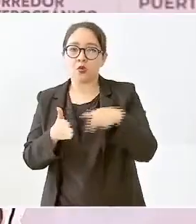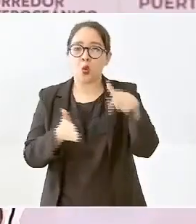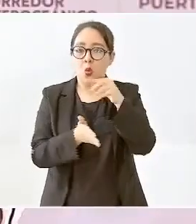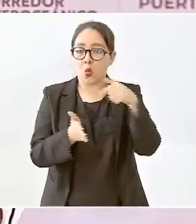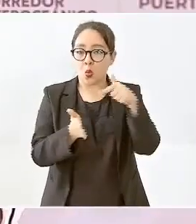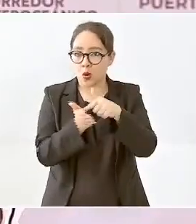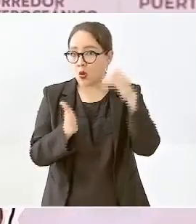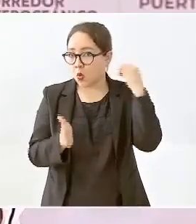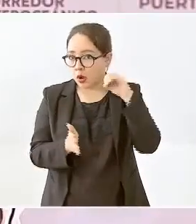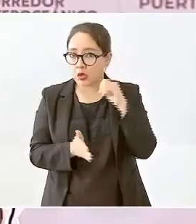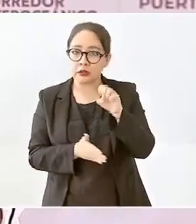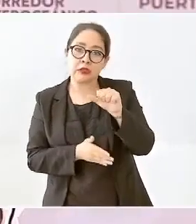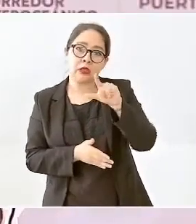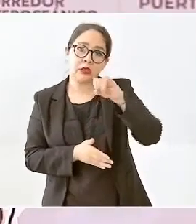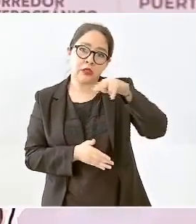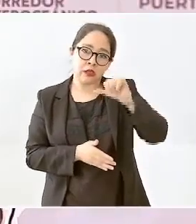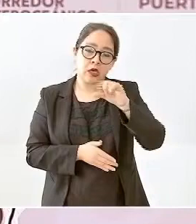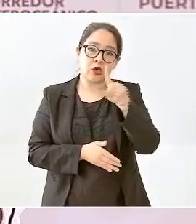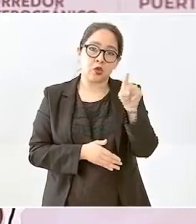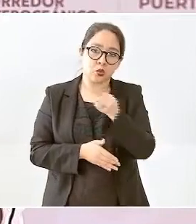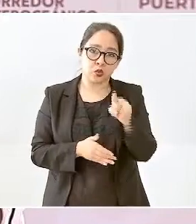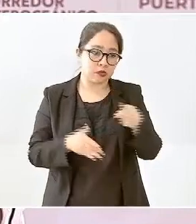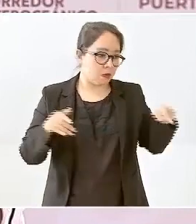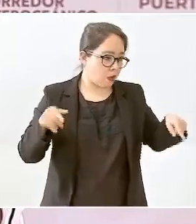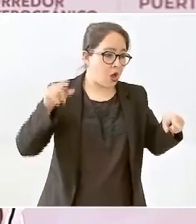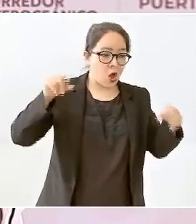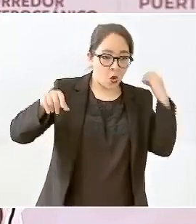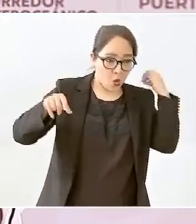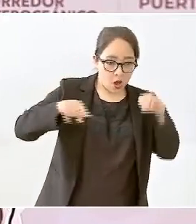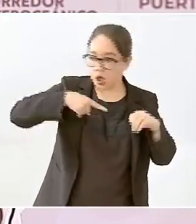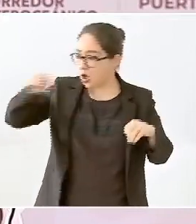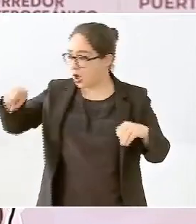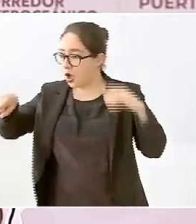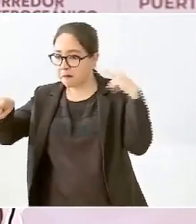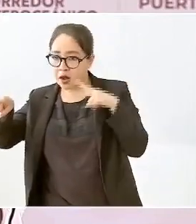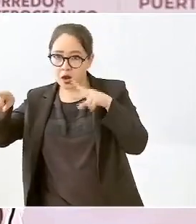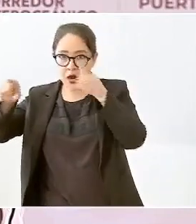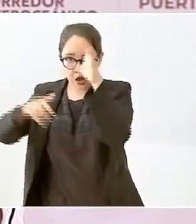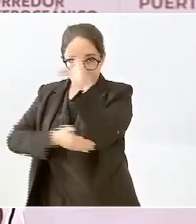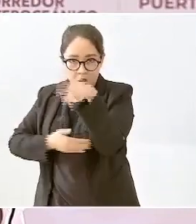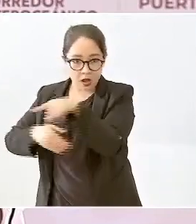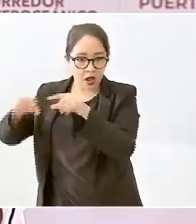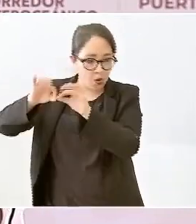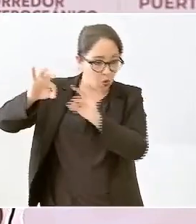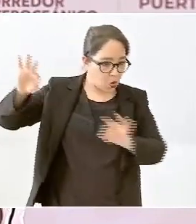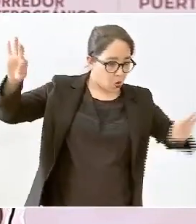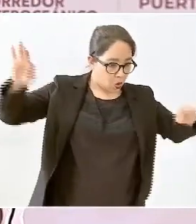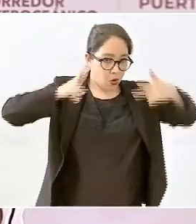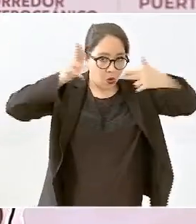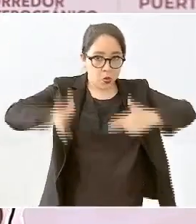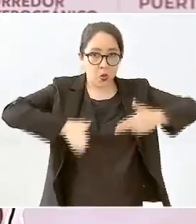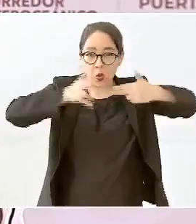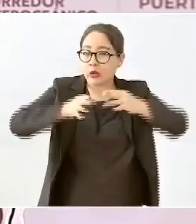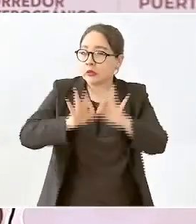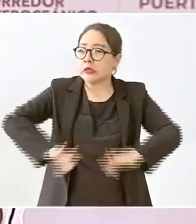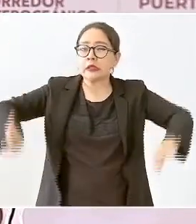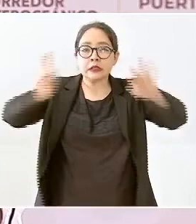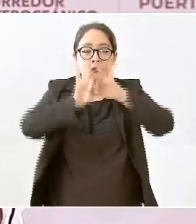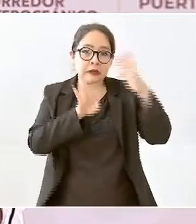los puertos son los brazos del corredor interoceánico, el ferrocarril es su columna vertebral. El ferrocarril del Istmo